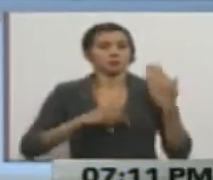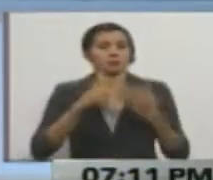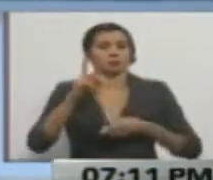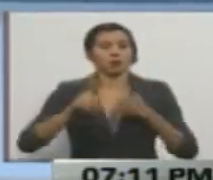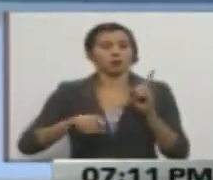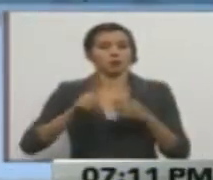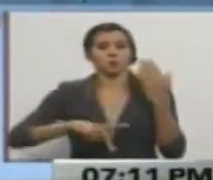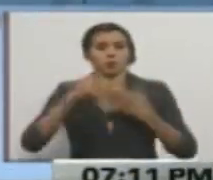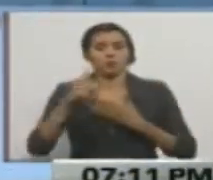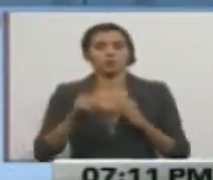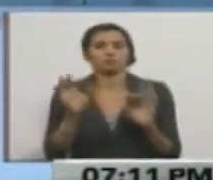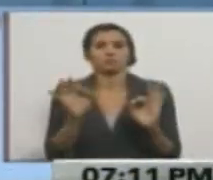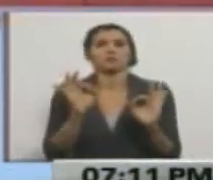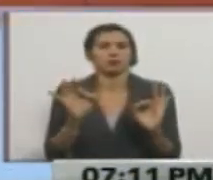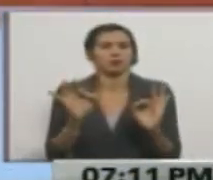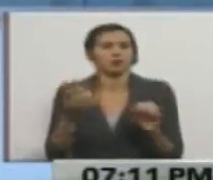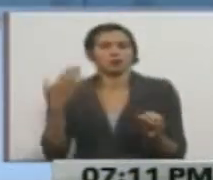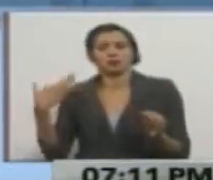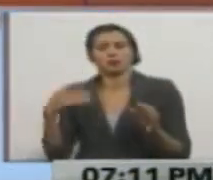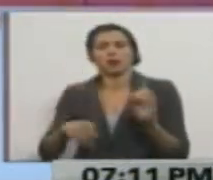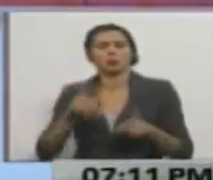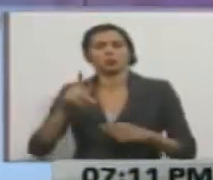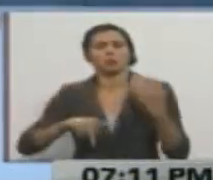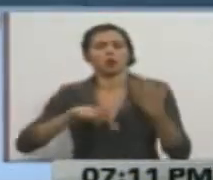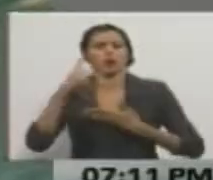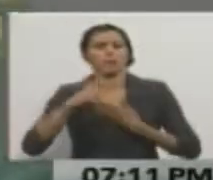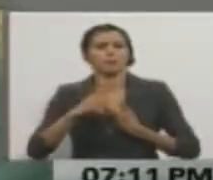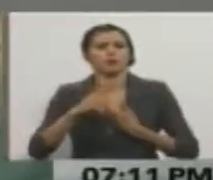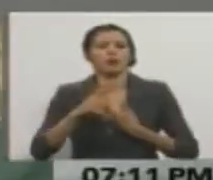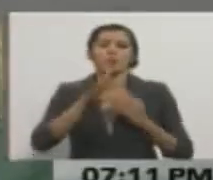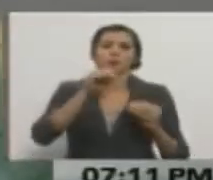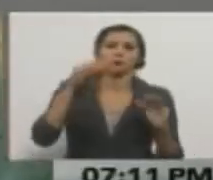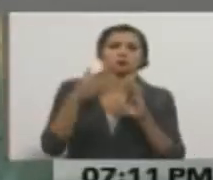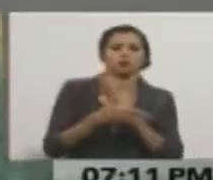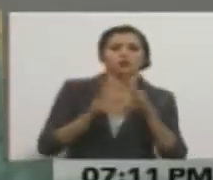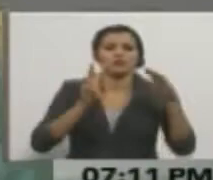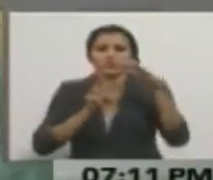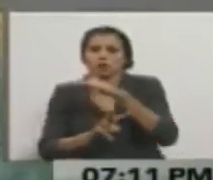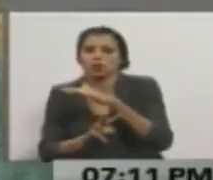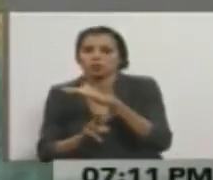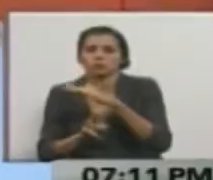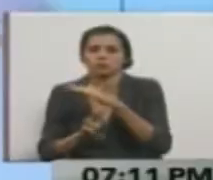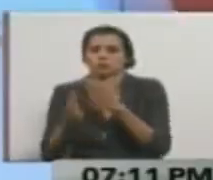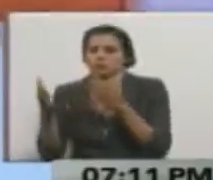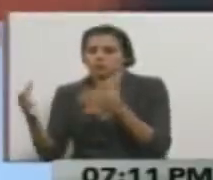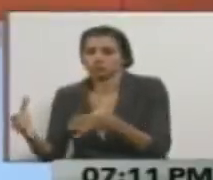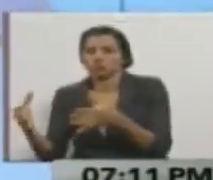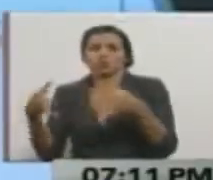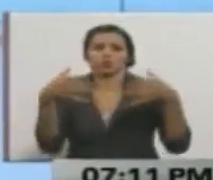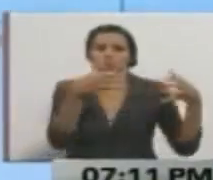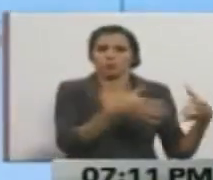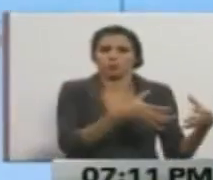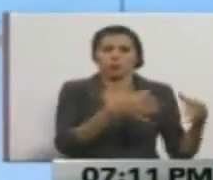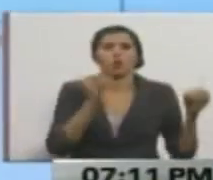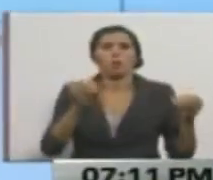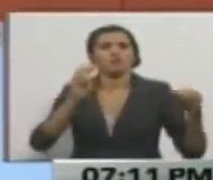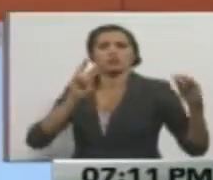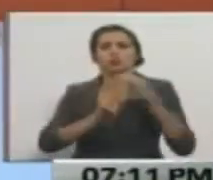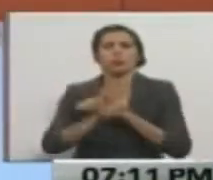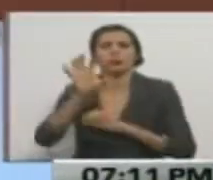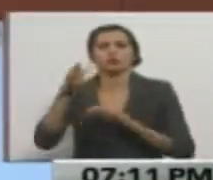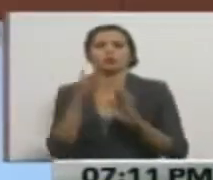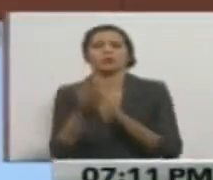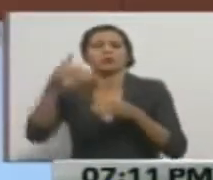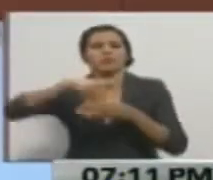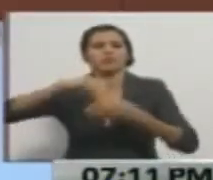Varios programas dedicados a las diferentes visiones de país en torno a el referéndum